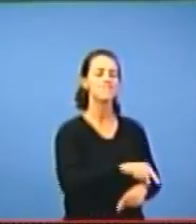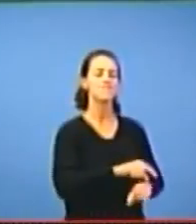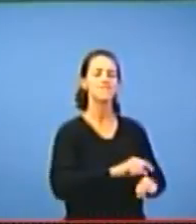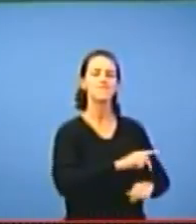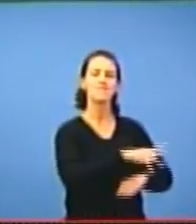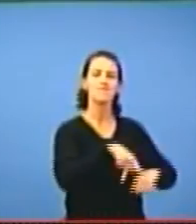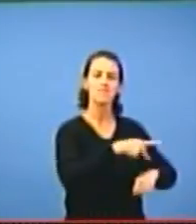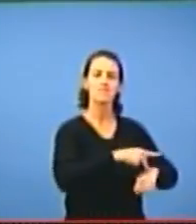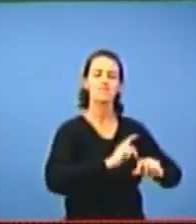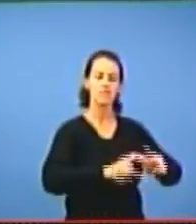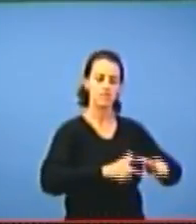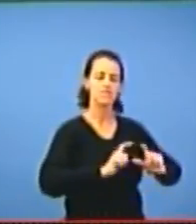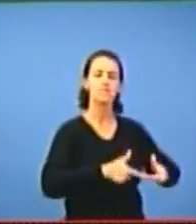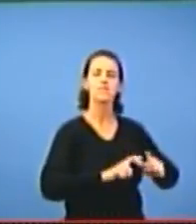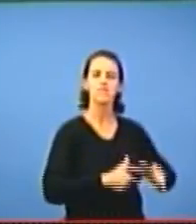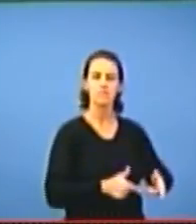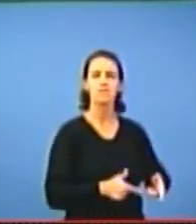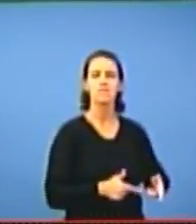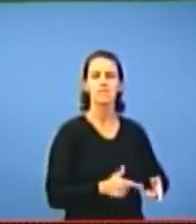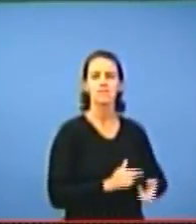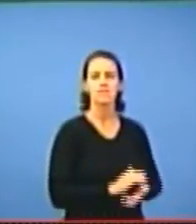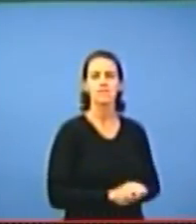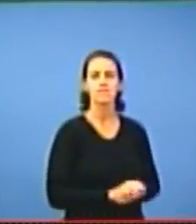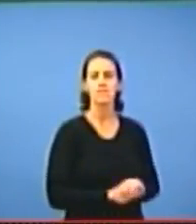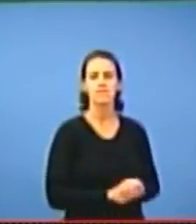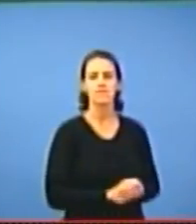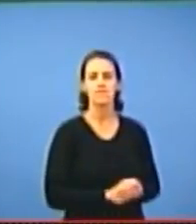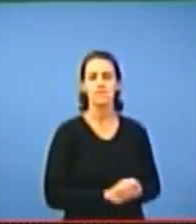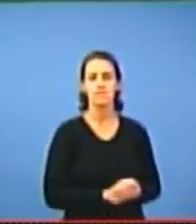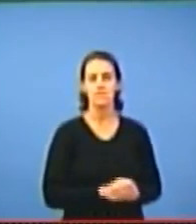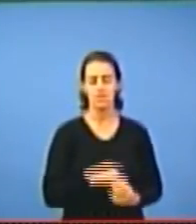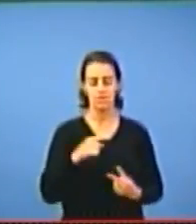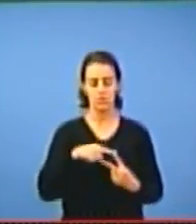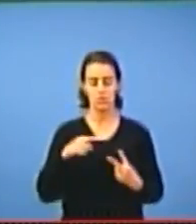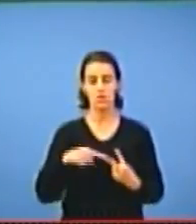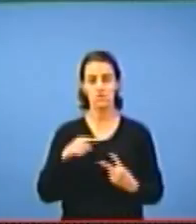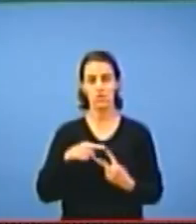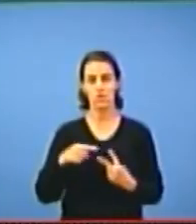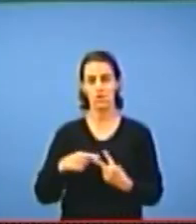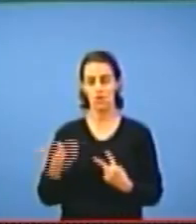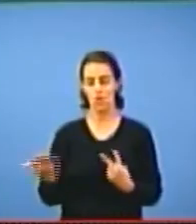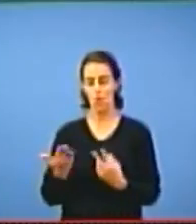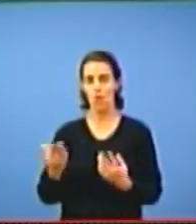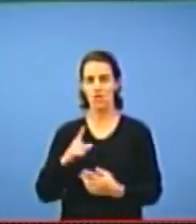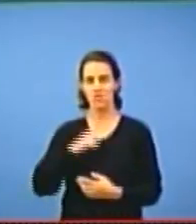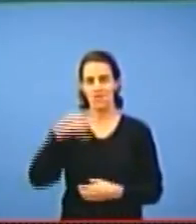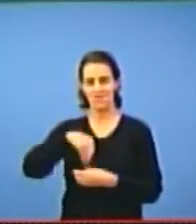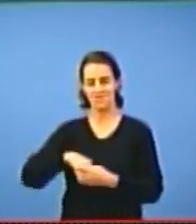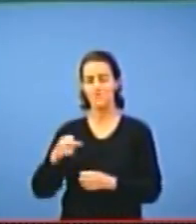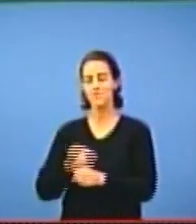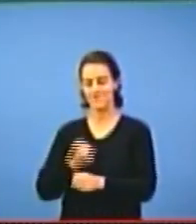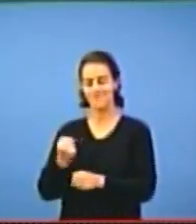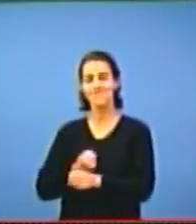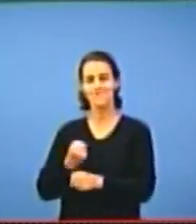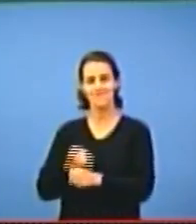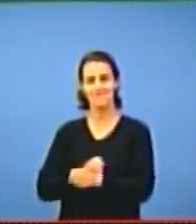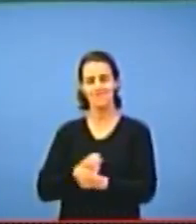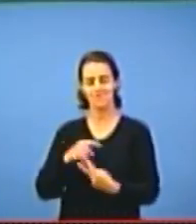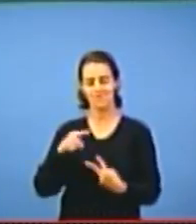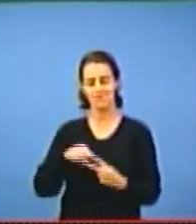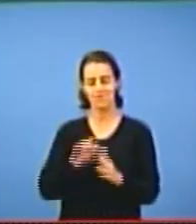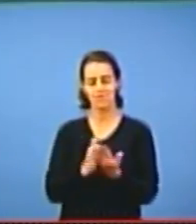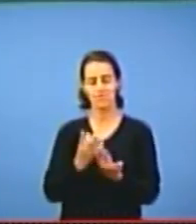personas, el hombre, la religión, la razón, despreció, pero hoy están dentro de esta obra. Son las dos que están dentro de esta obra. La